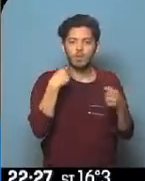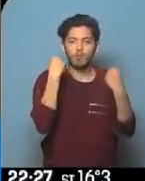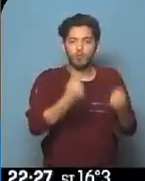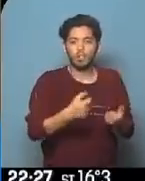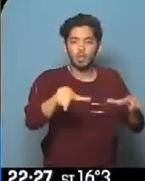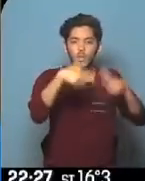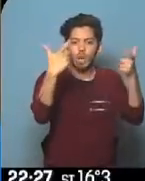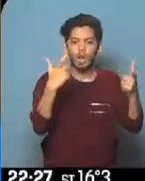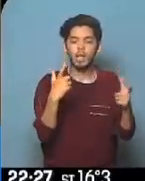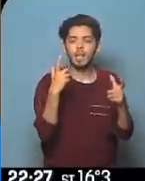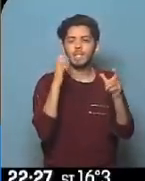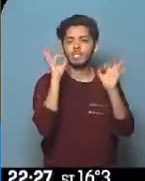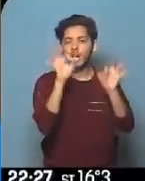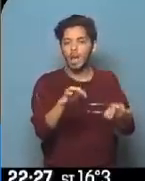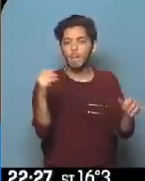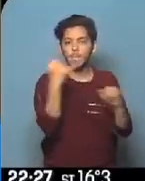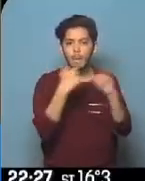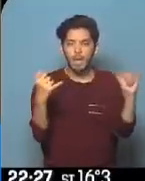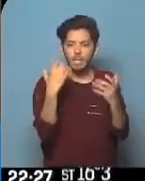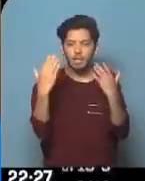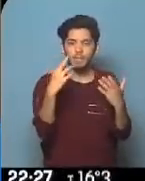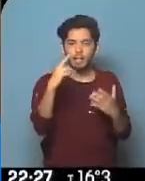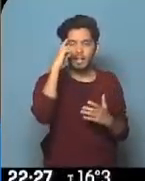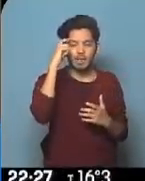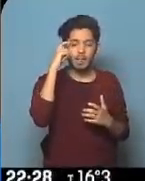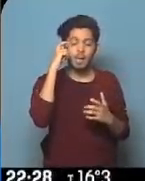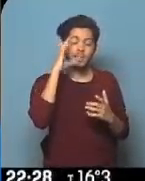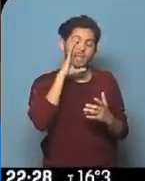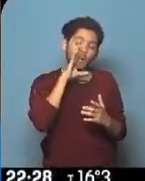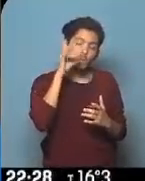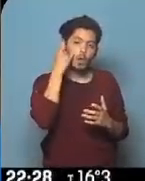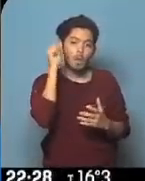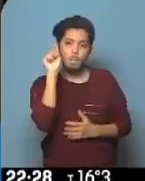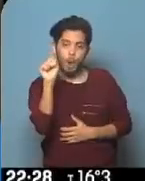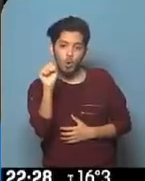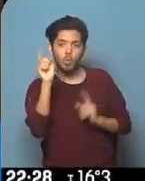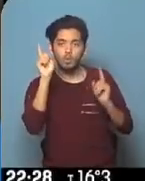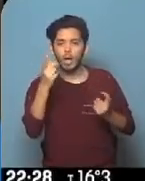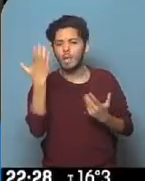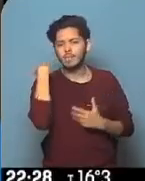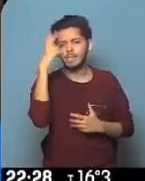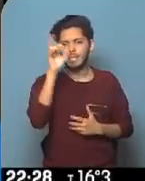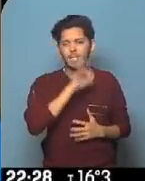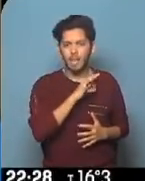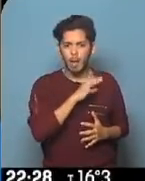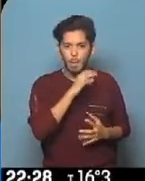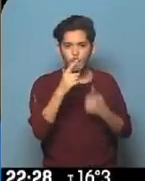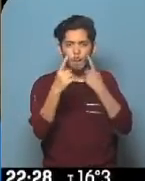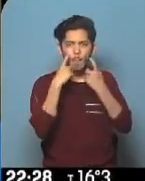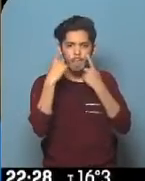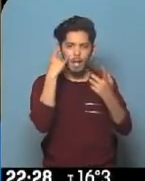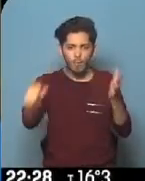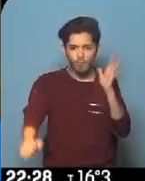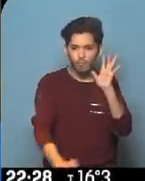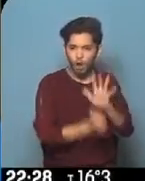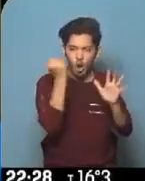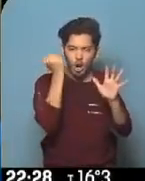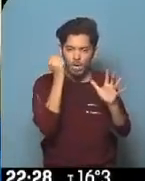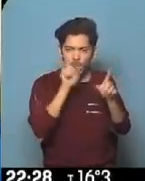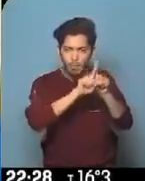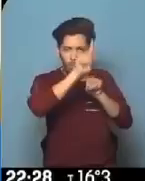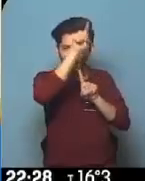Nucleares de Alcance Intermedio, firmado entre Washington y Moscú hace exactamente 30 años para controlar y eliminar los